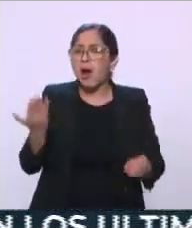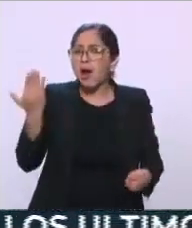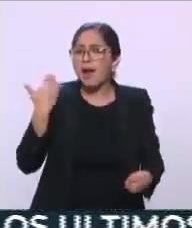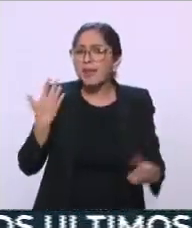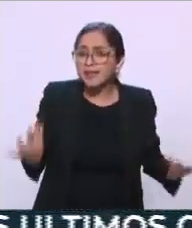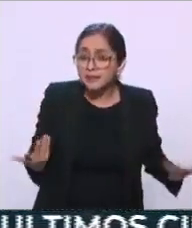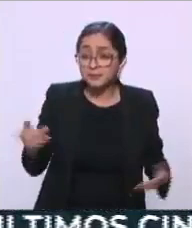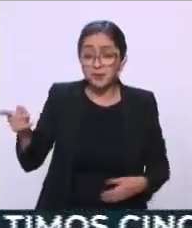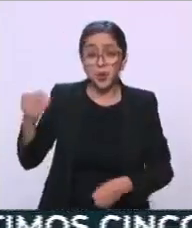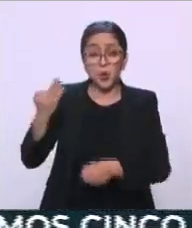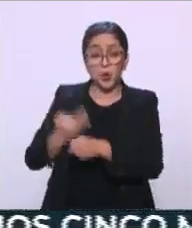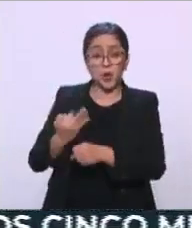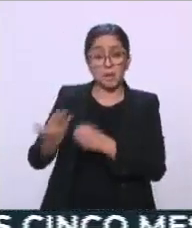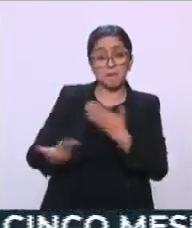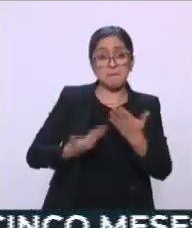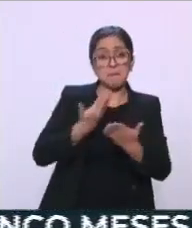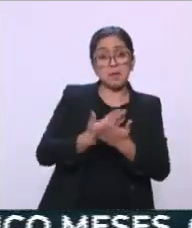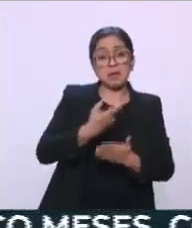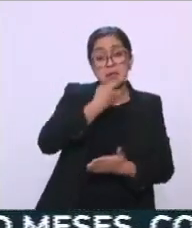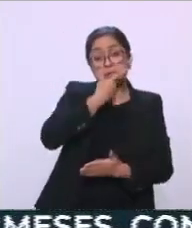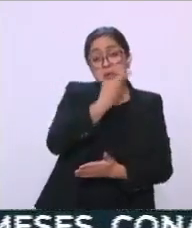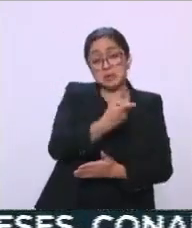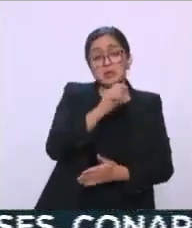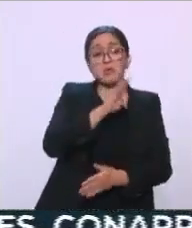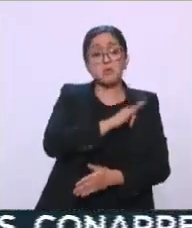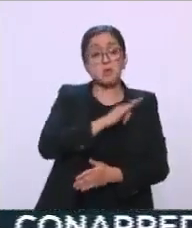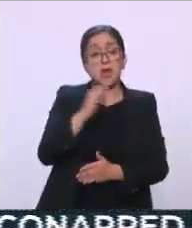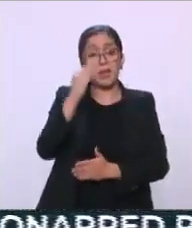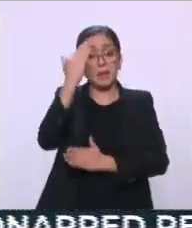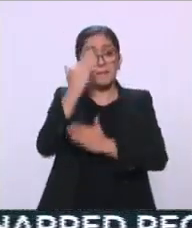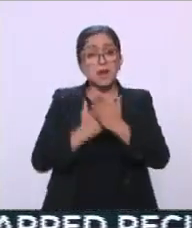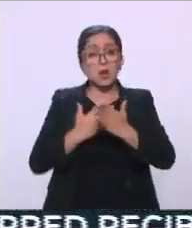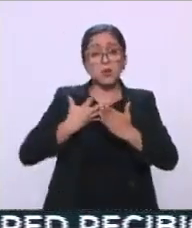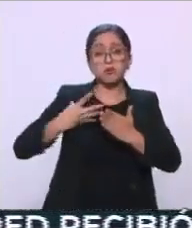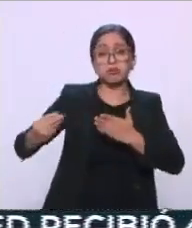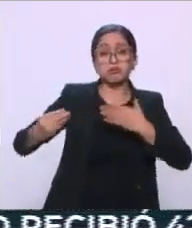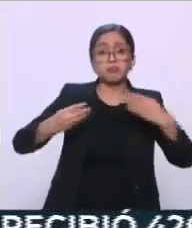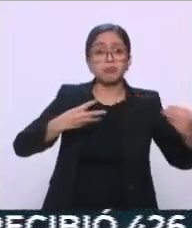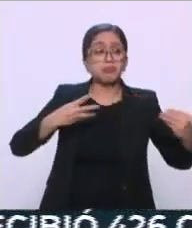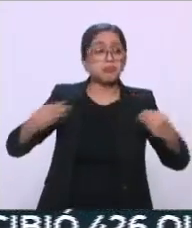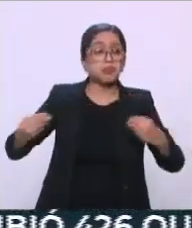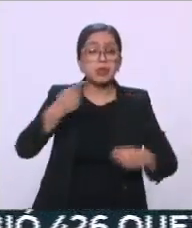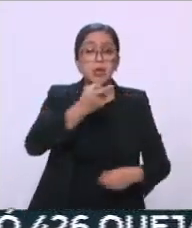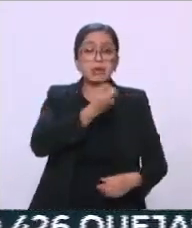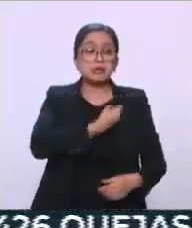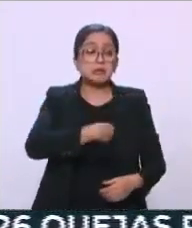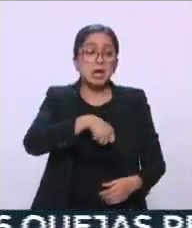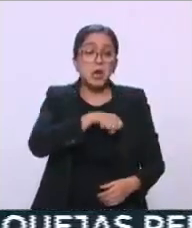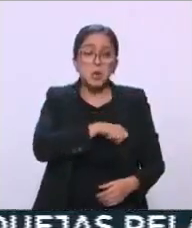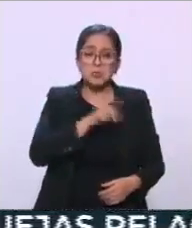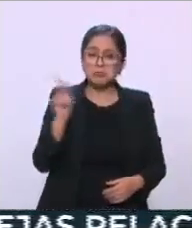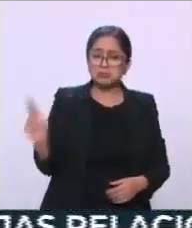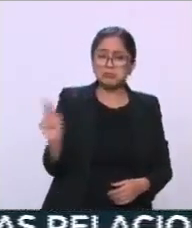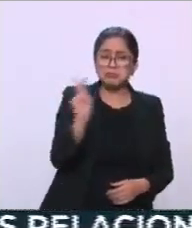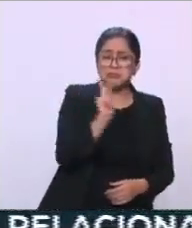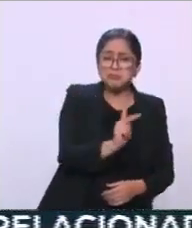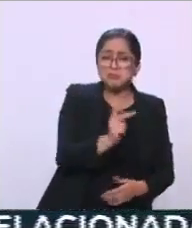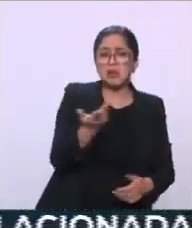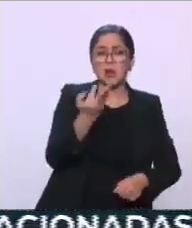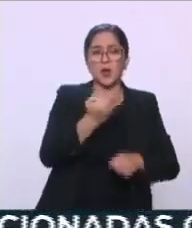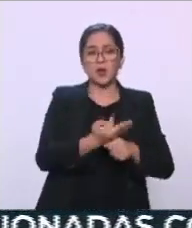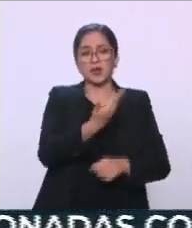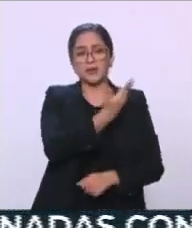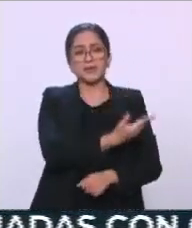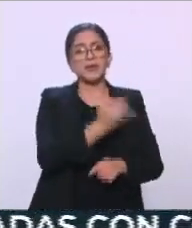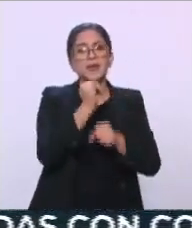que casualmente promete disminuir los contagios justo en el mismo tiempo que las autoridades de salud prevén que se bajen, se encuentra con nosotros